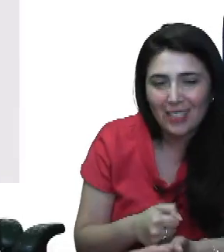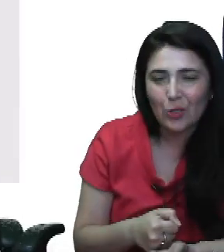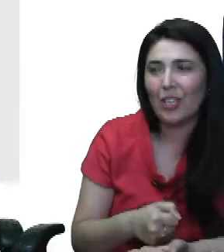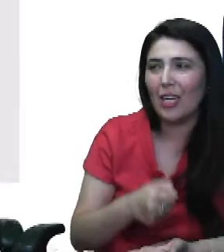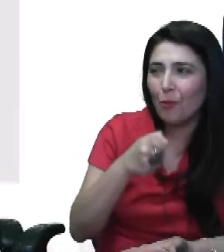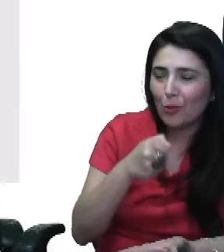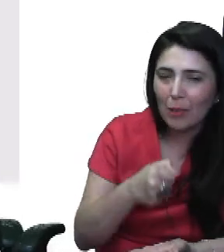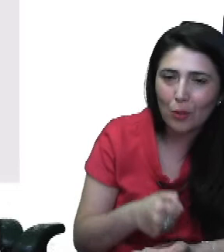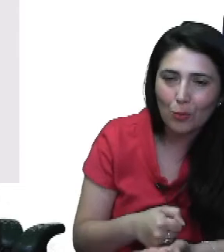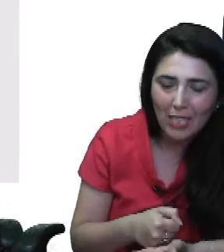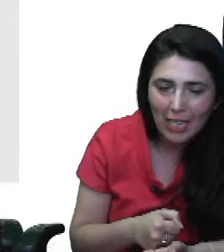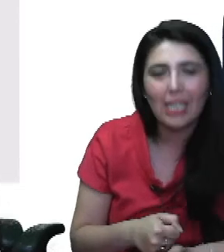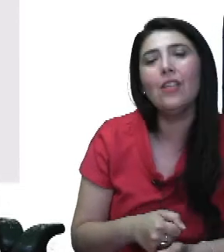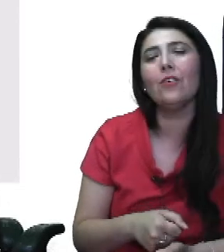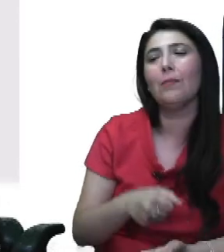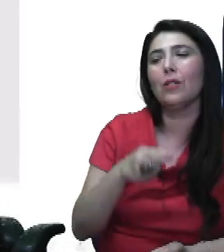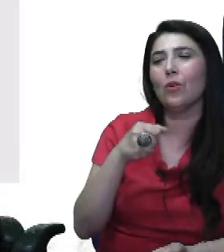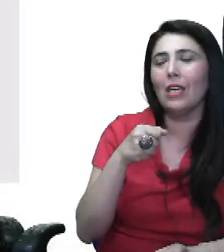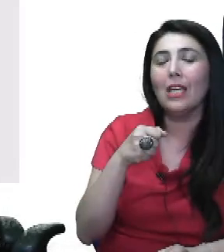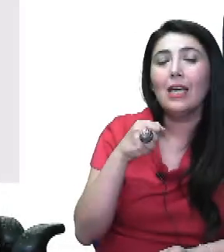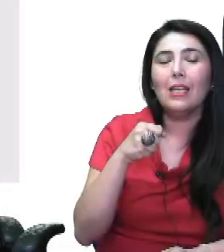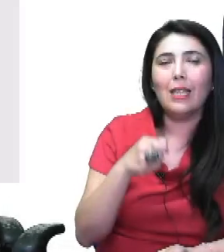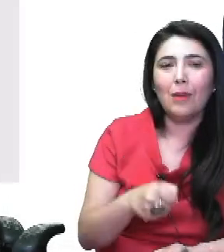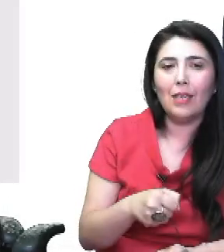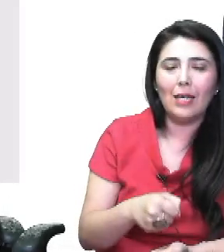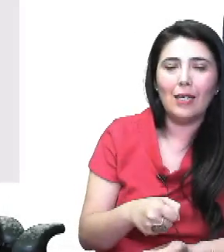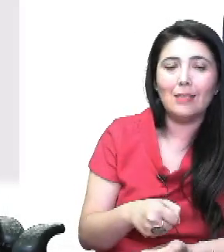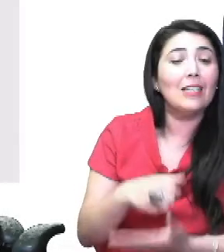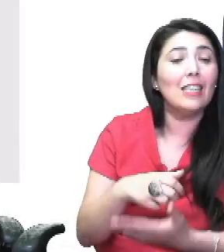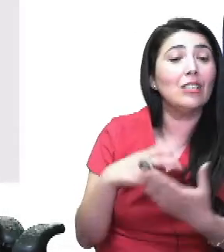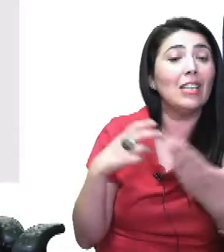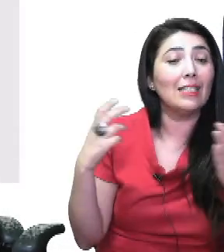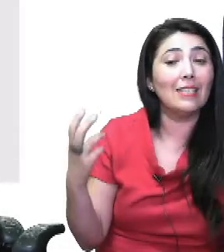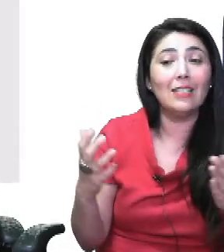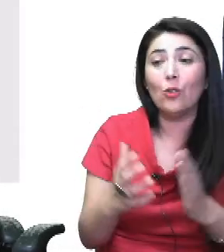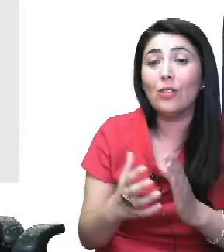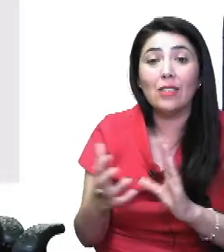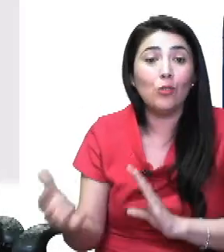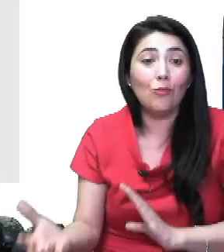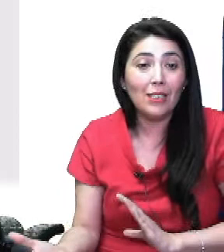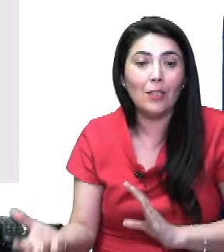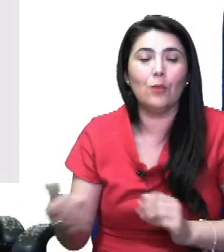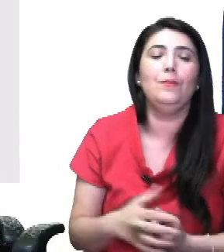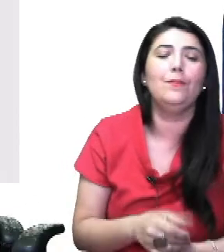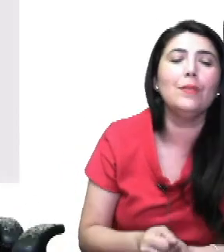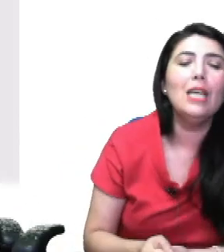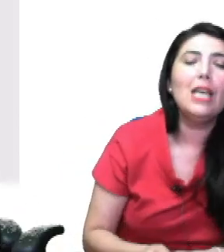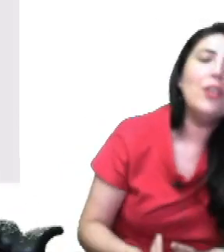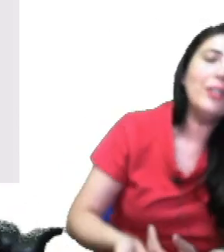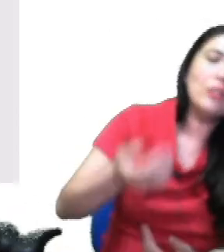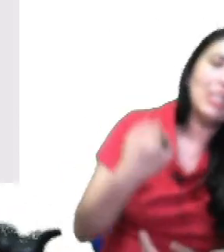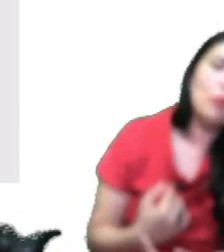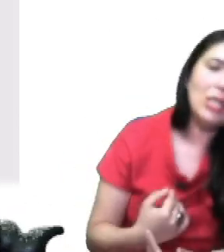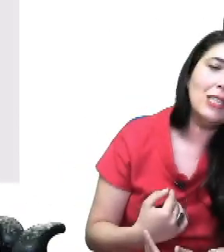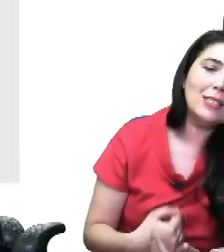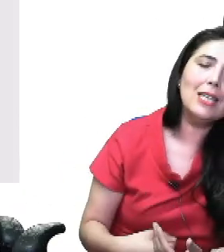familia? ¿Cierto? Tener información respecto a mis seres queridos, respecto de la existencia o no de servicios básicos. Y